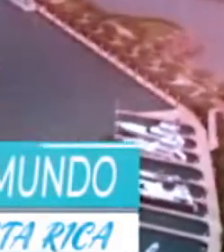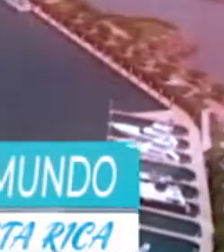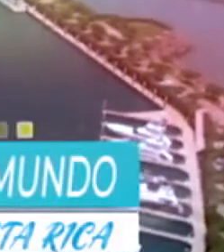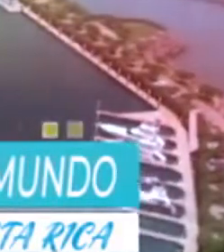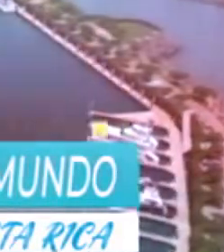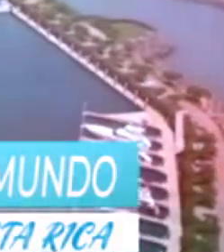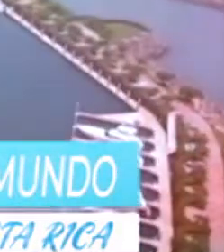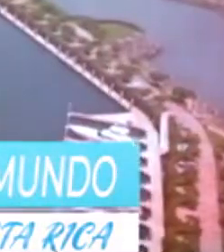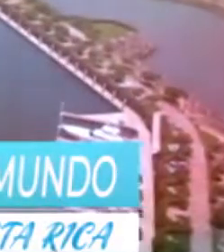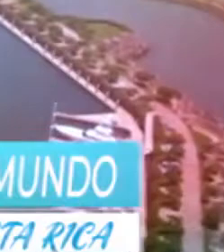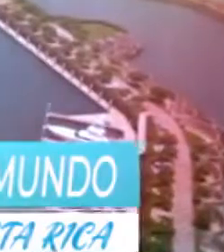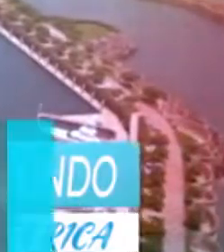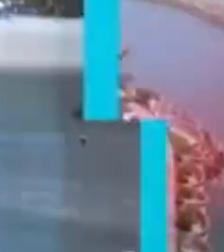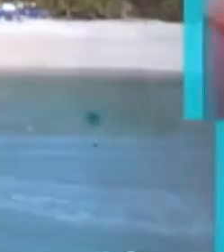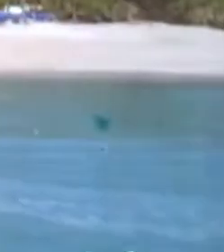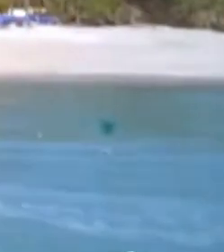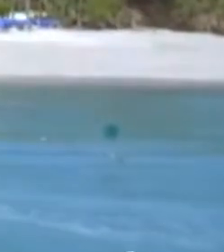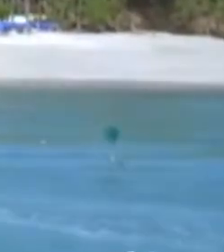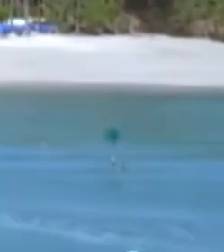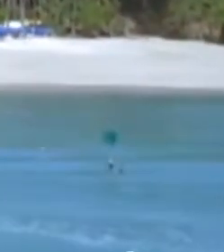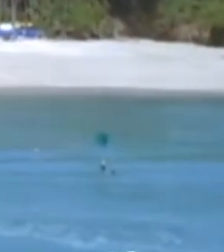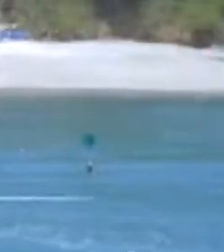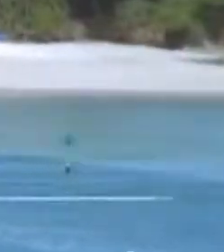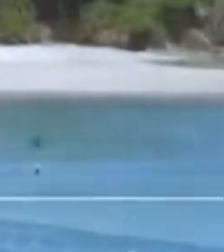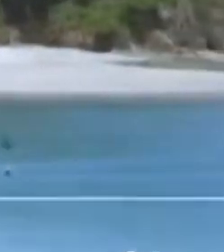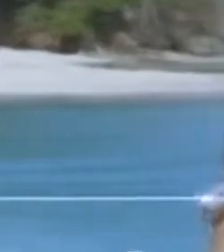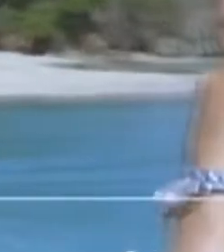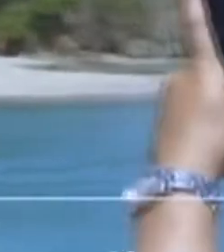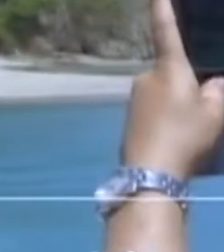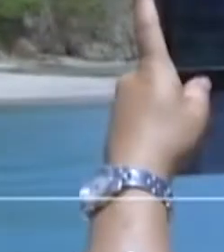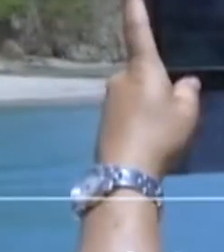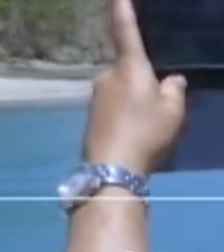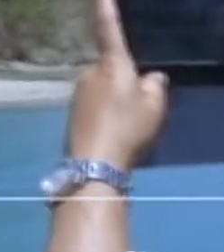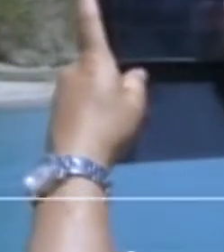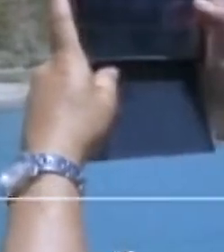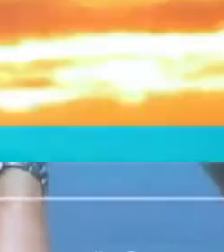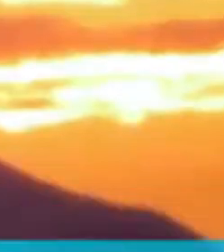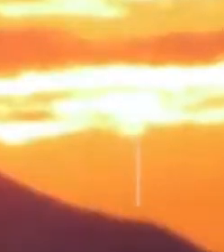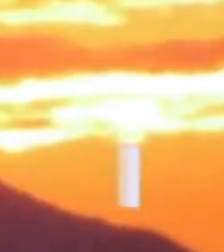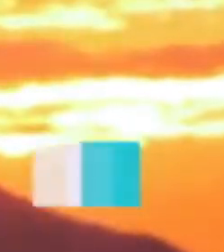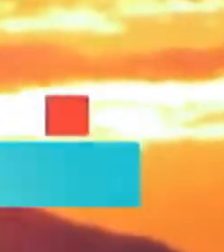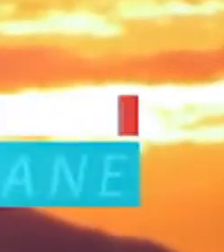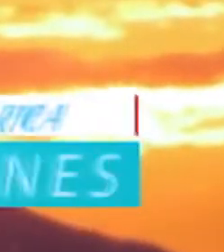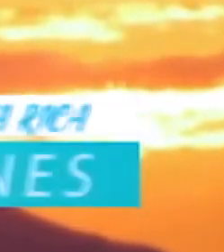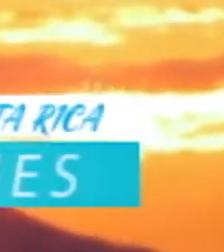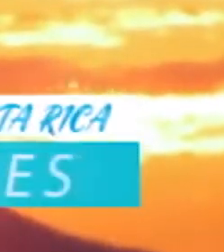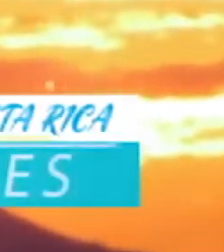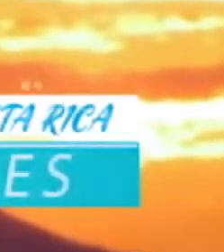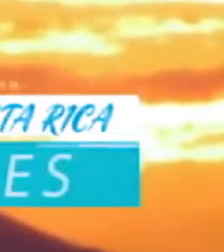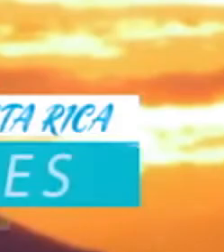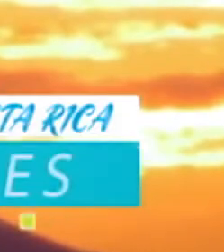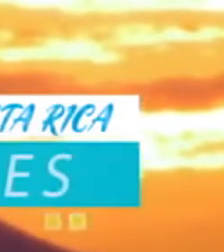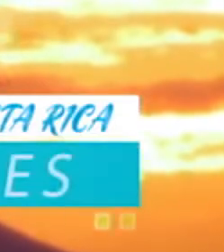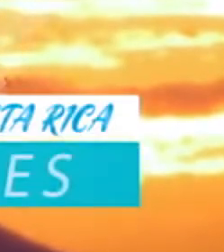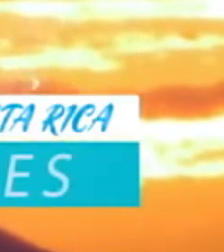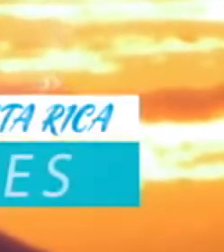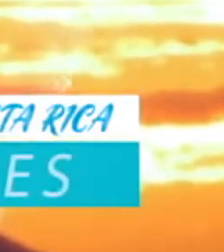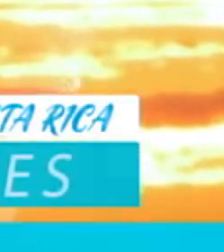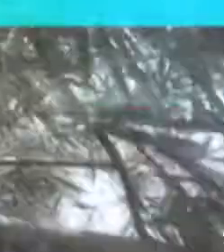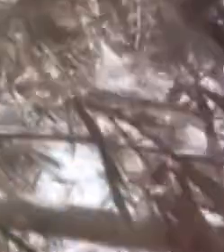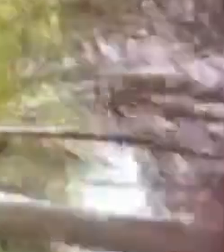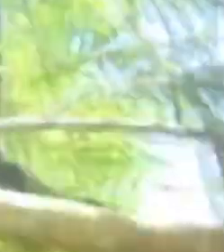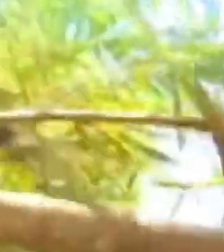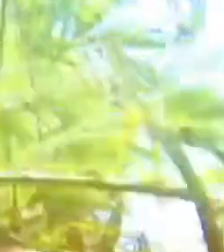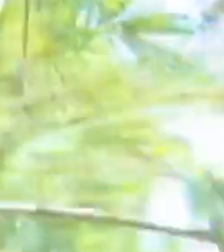Muchos ciudadanos del mundo han girado sus miradas hacia nosotros, hacia nuestras playas, hacia nuestros volcanes,